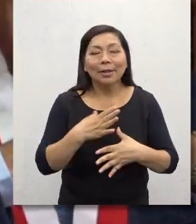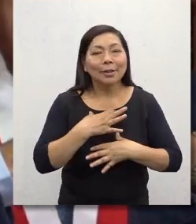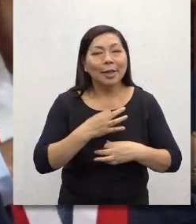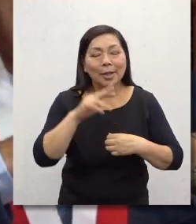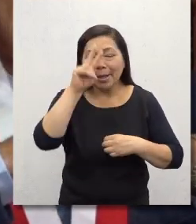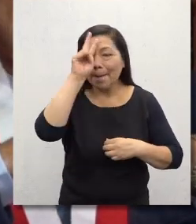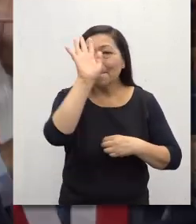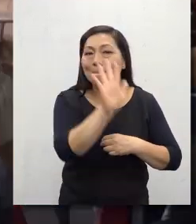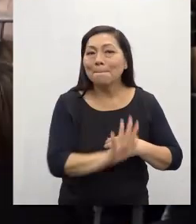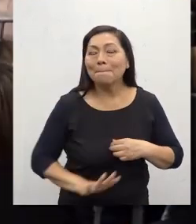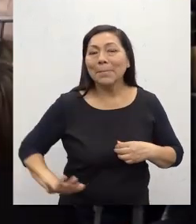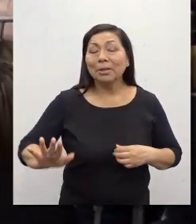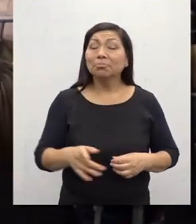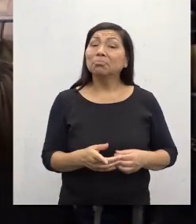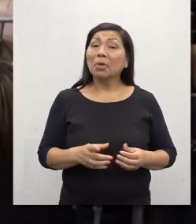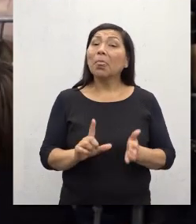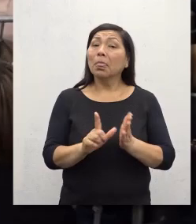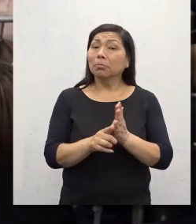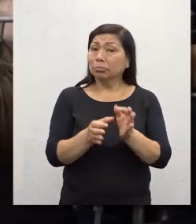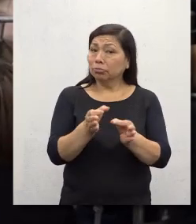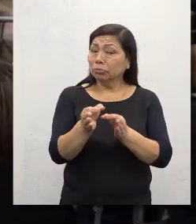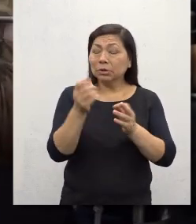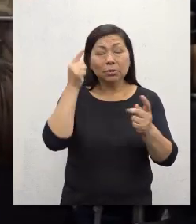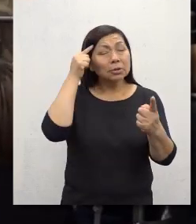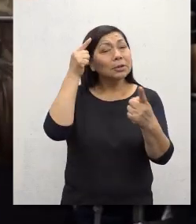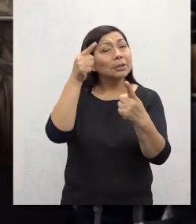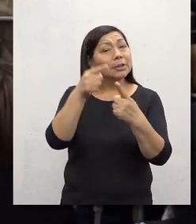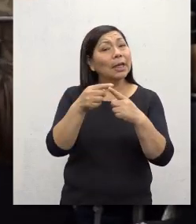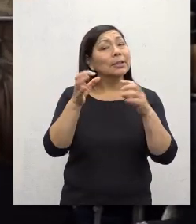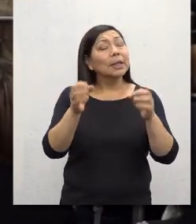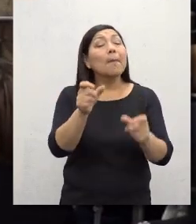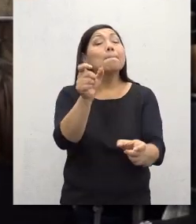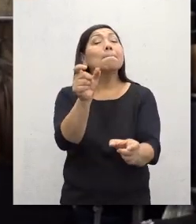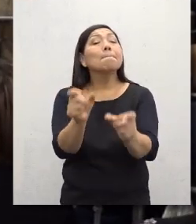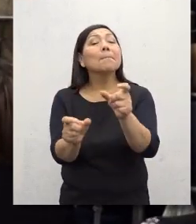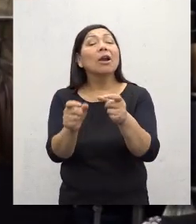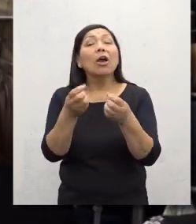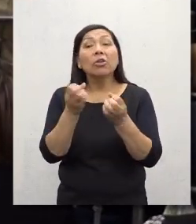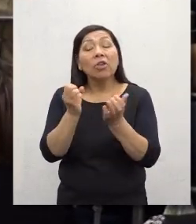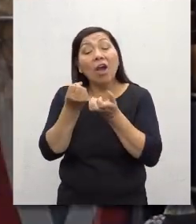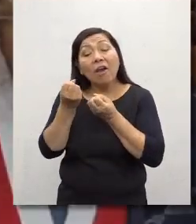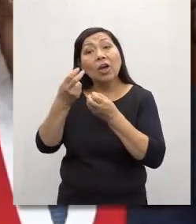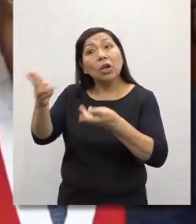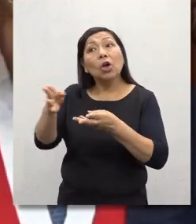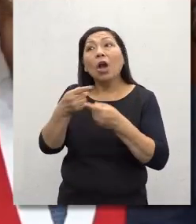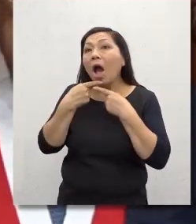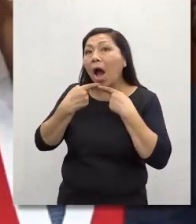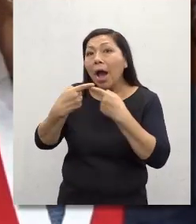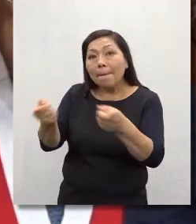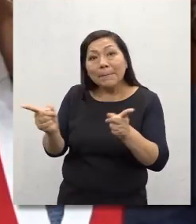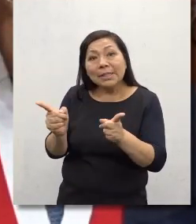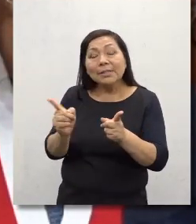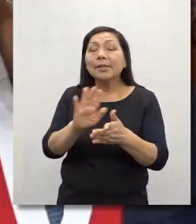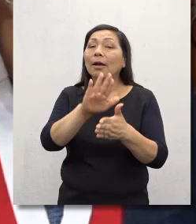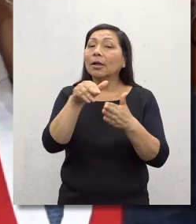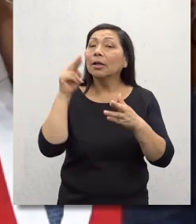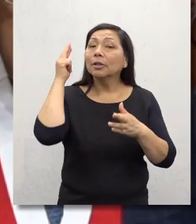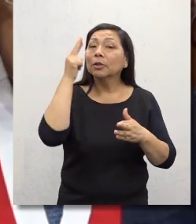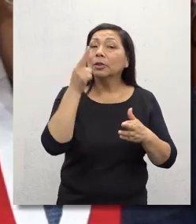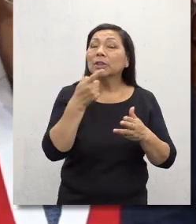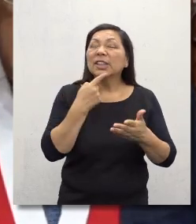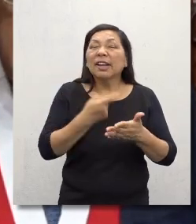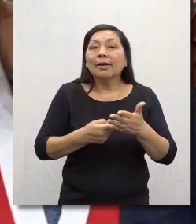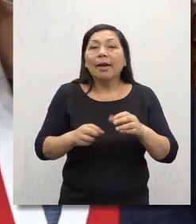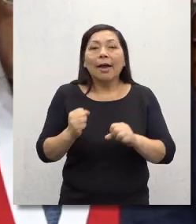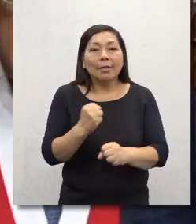interés nacional. Explicó que el objetivo es tener ciudadanos informados de las justificaciones y razones de